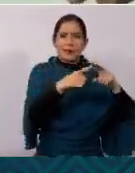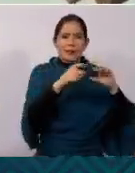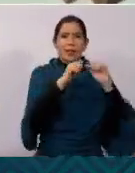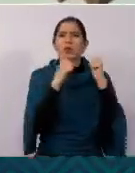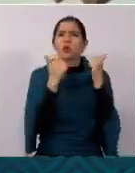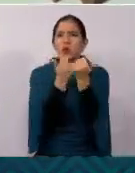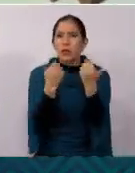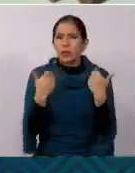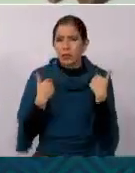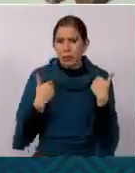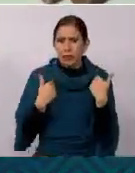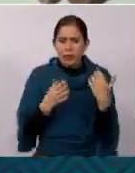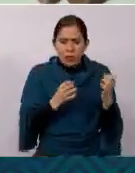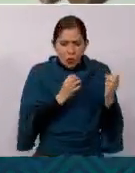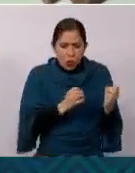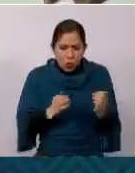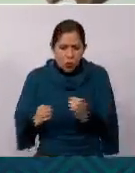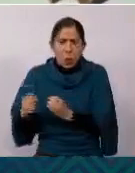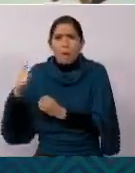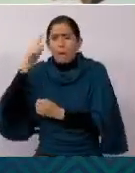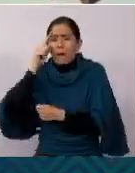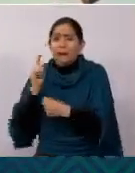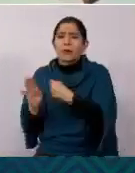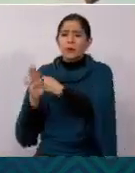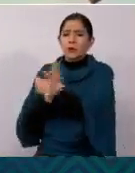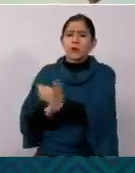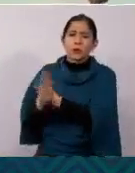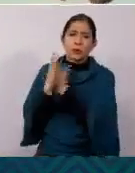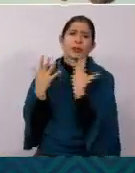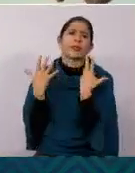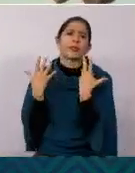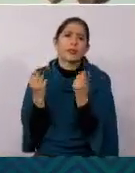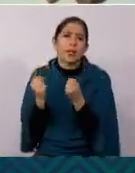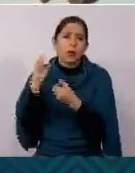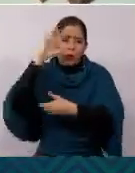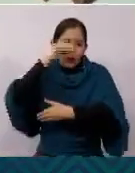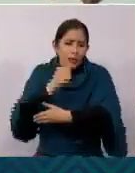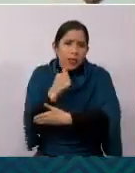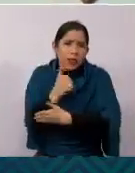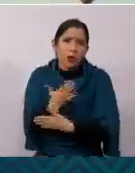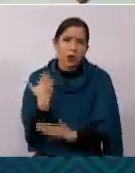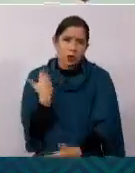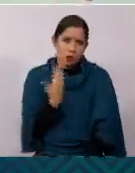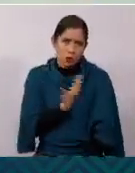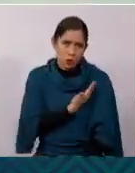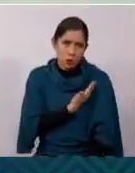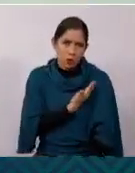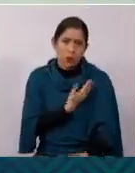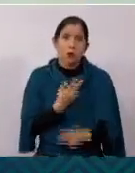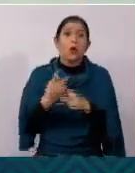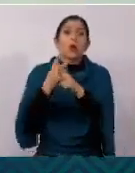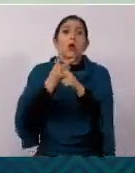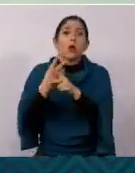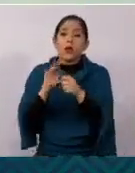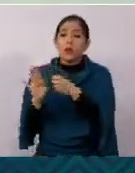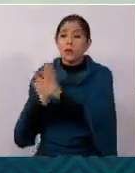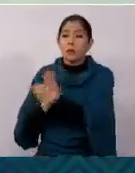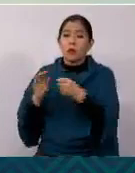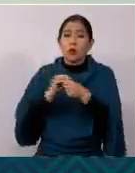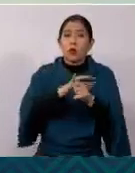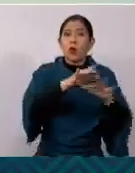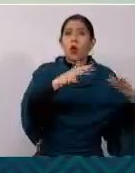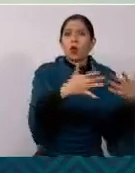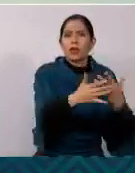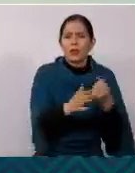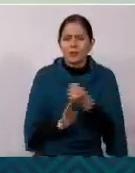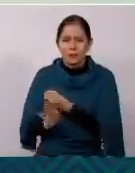poder prevenir la salud de nuestros hijos, prevenir los contagios, proteger la salud de nuestras hijas, de nuestros hijos en